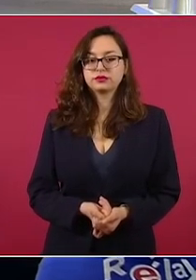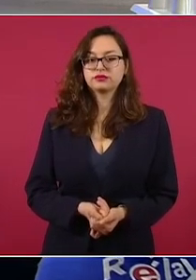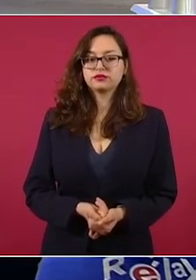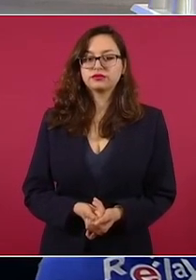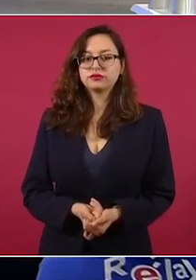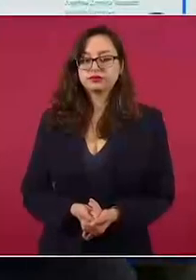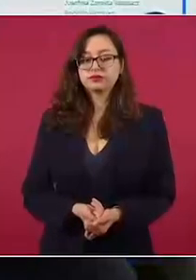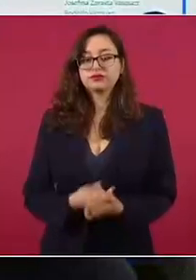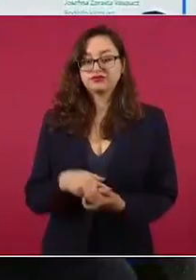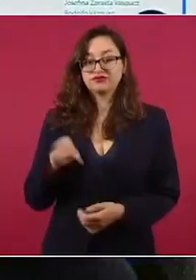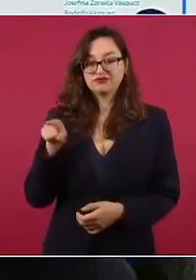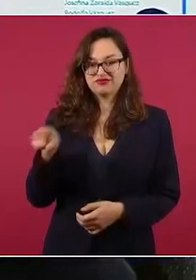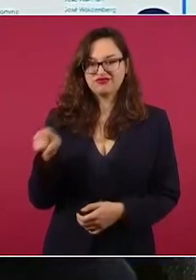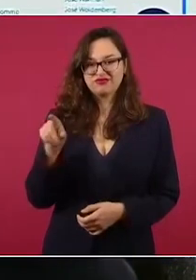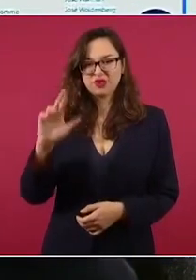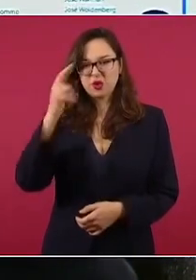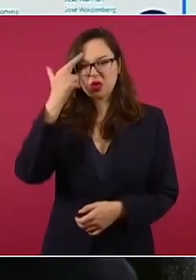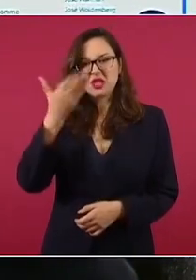Horroroso.